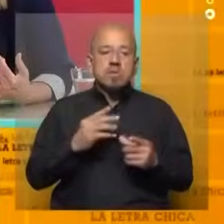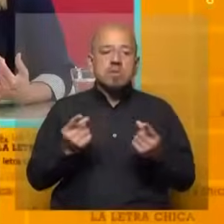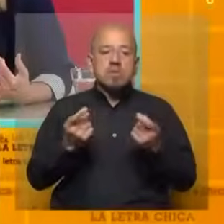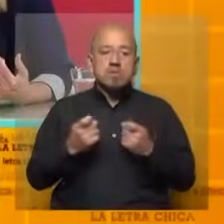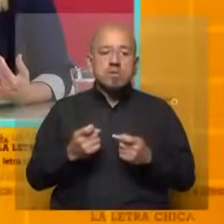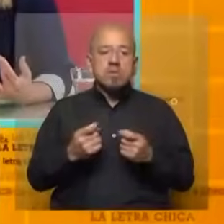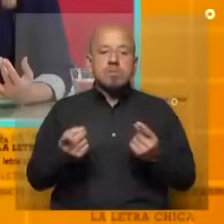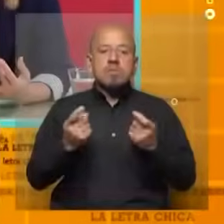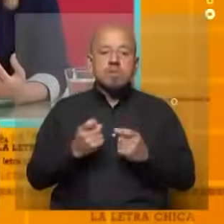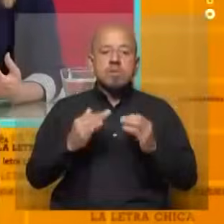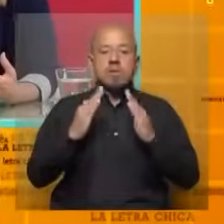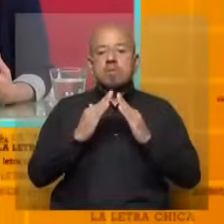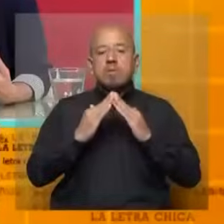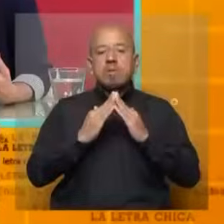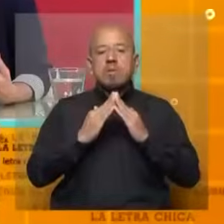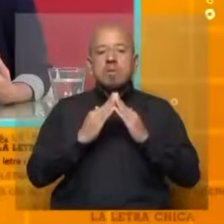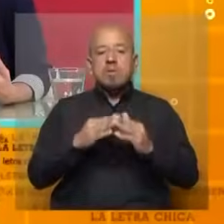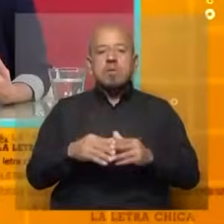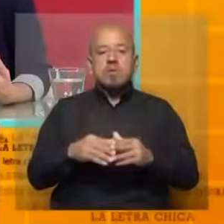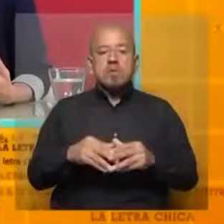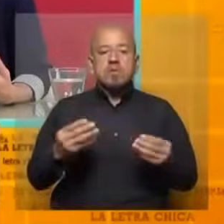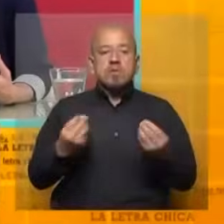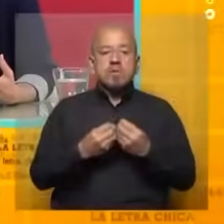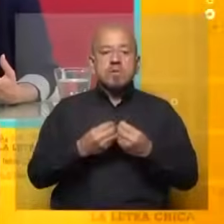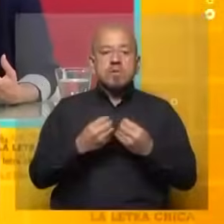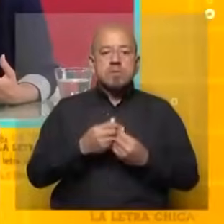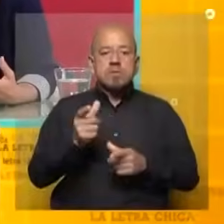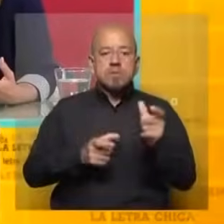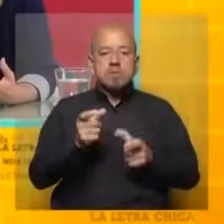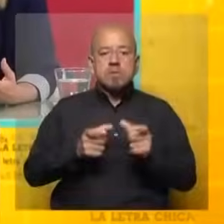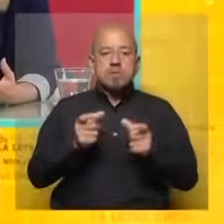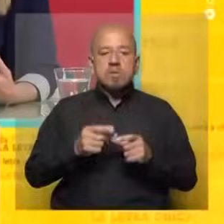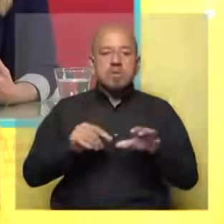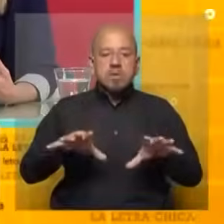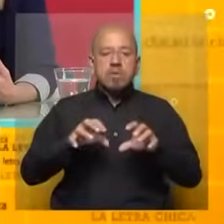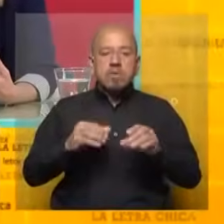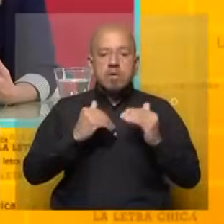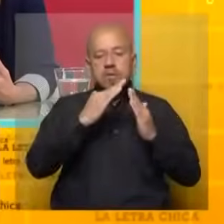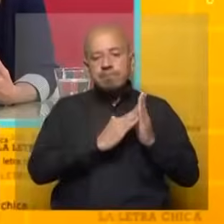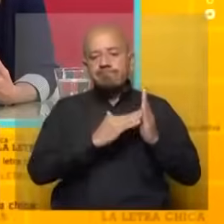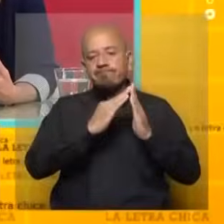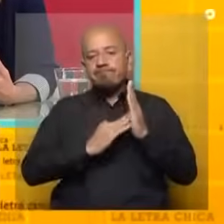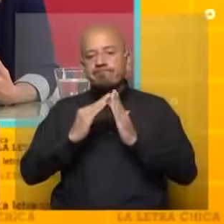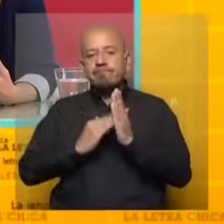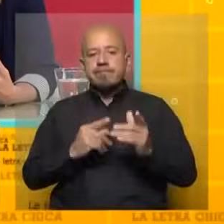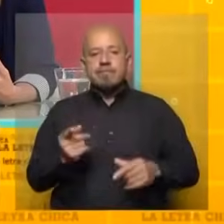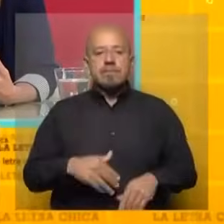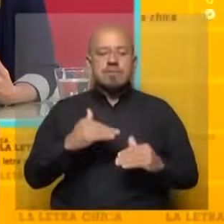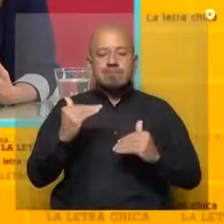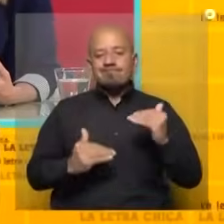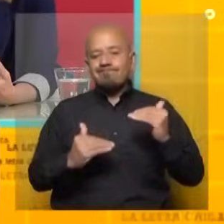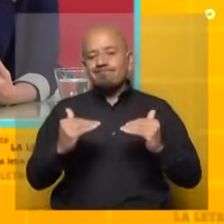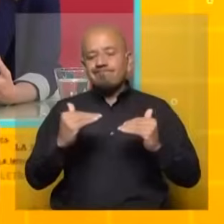vivienda enorme, vinculados a cientos de miles de personas que viven en asentamientos, vinculados a unos niveles de pobreza